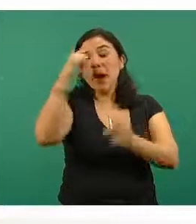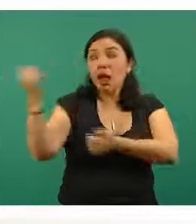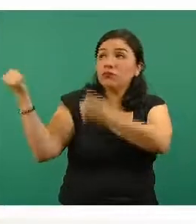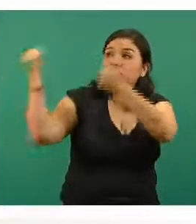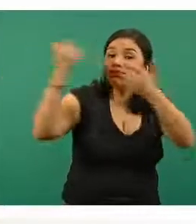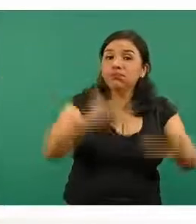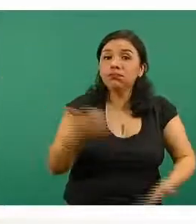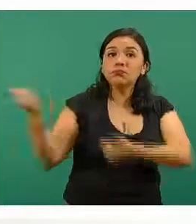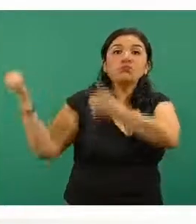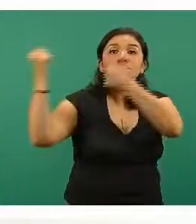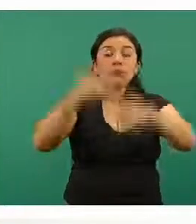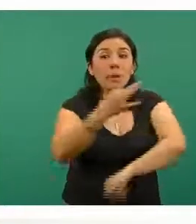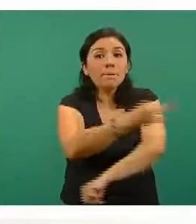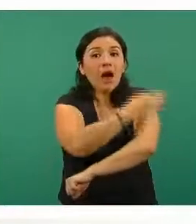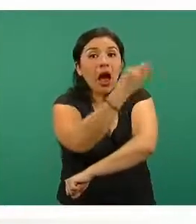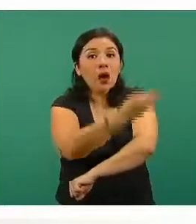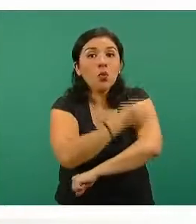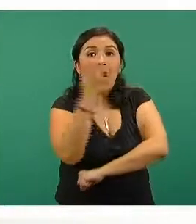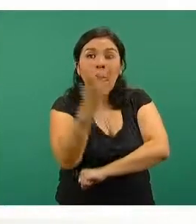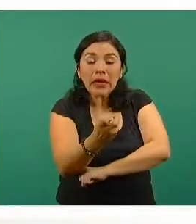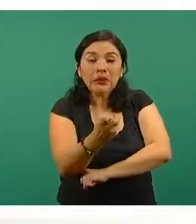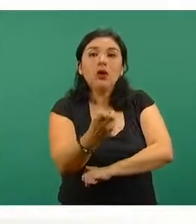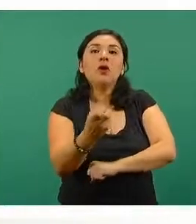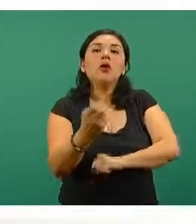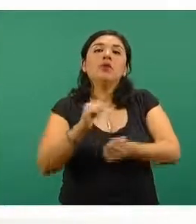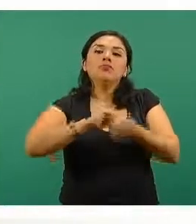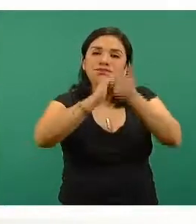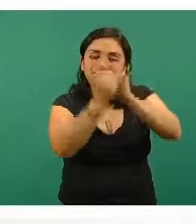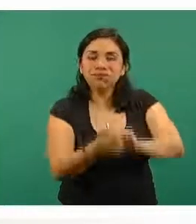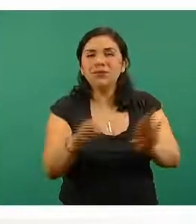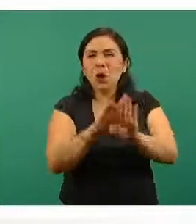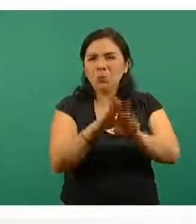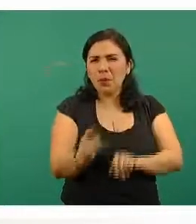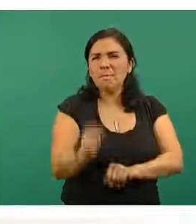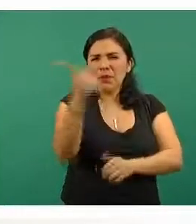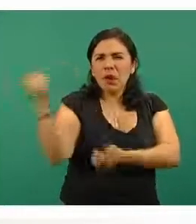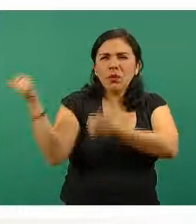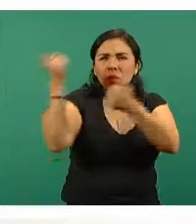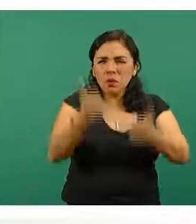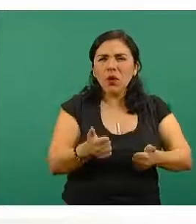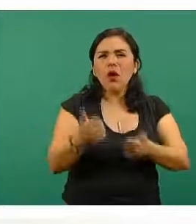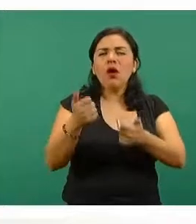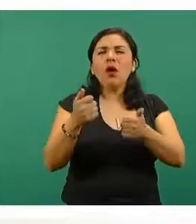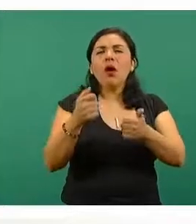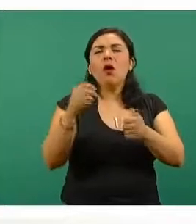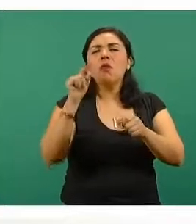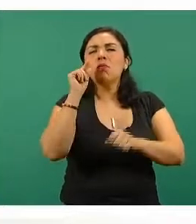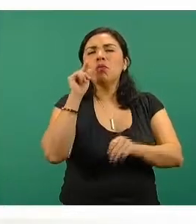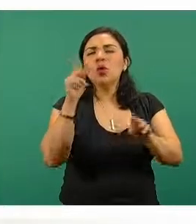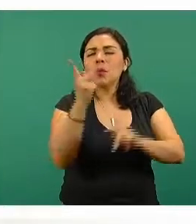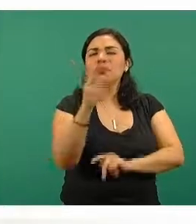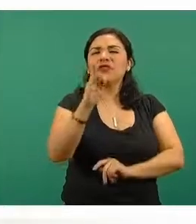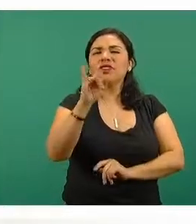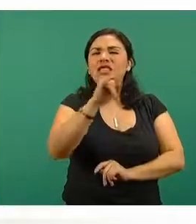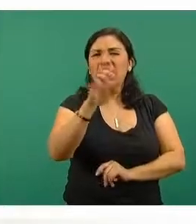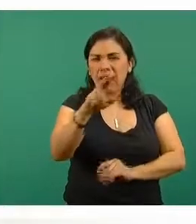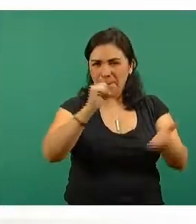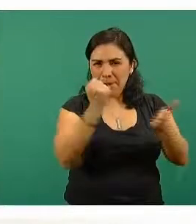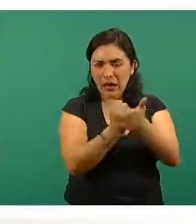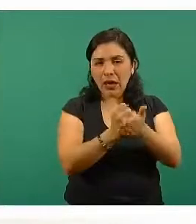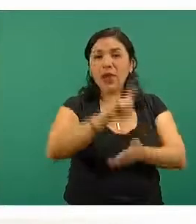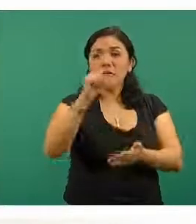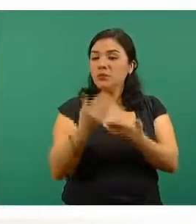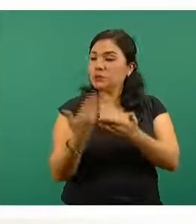han llegado a nuestro país. En un principio, los embarques de Pfizer, y en